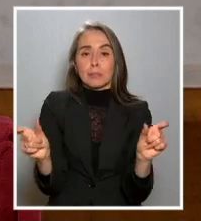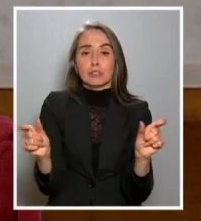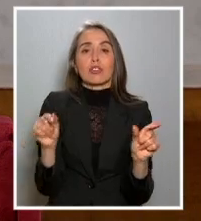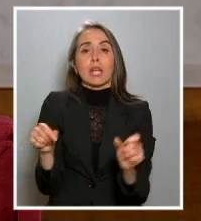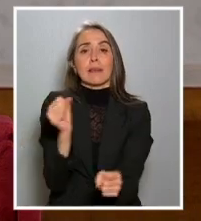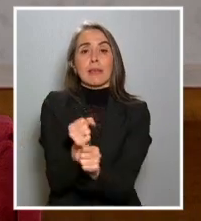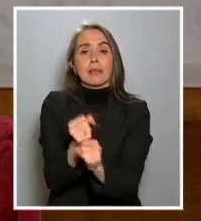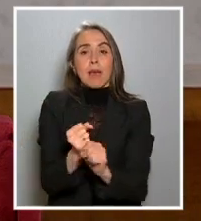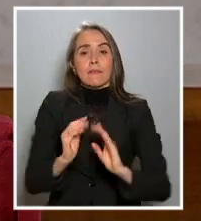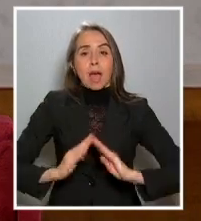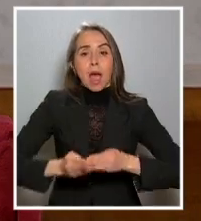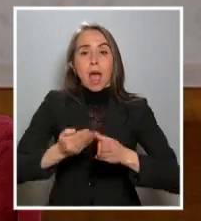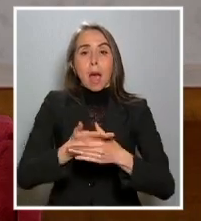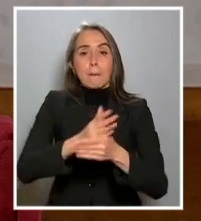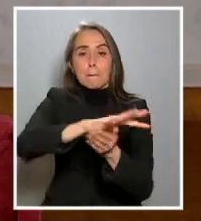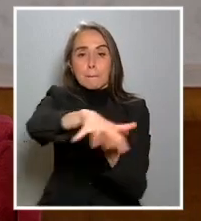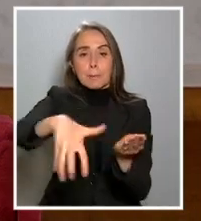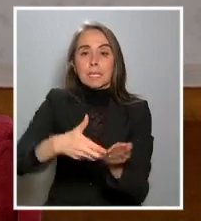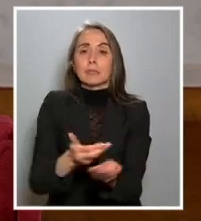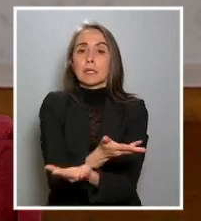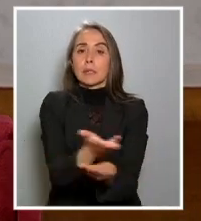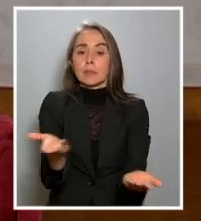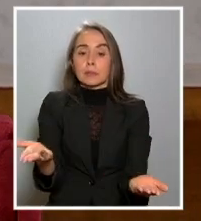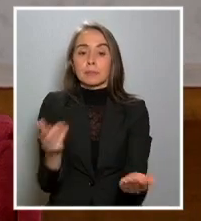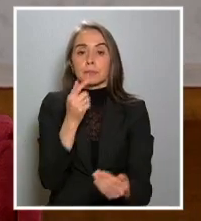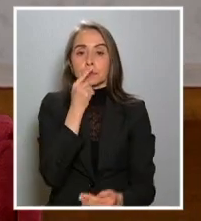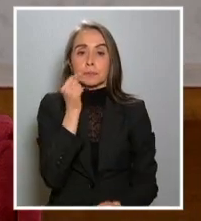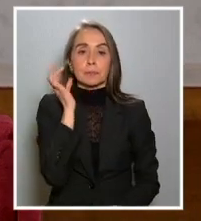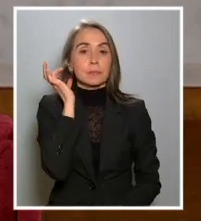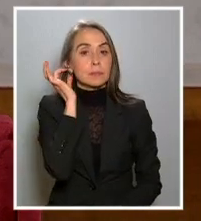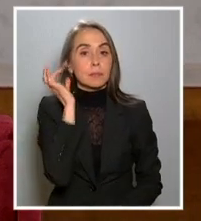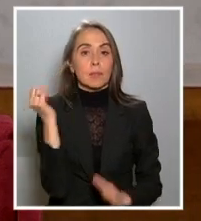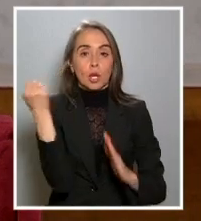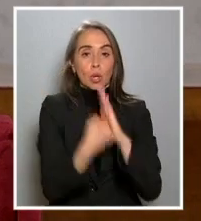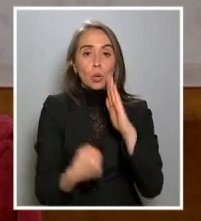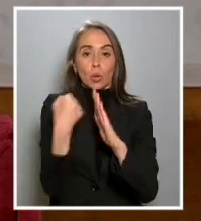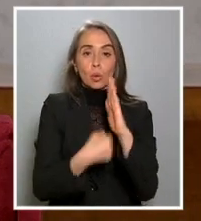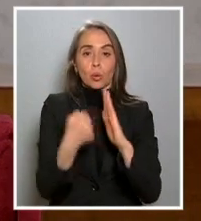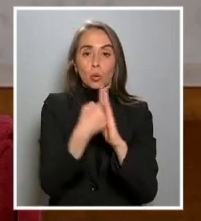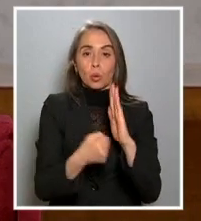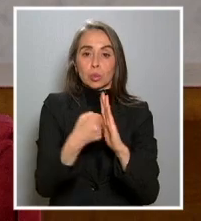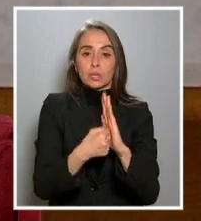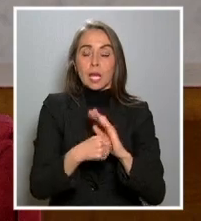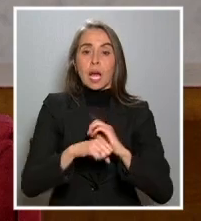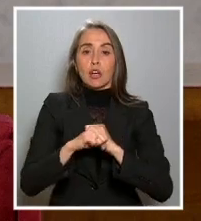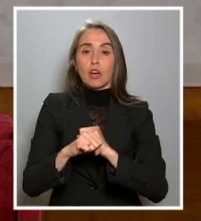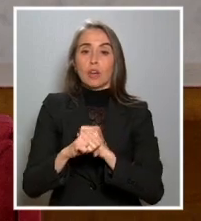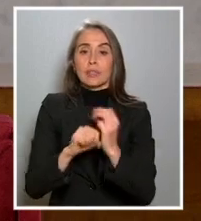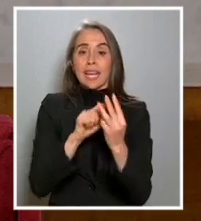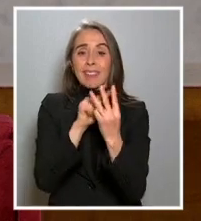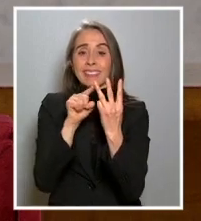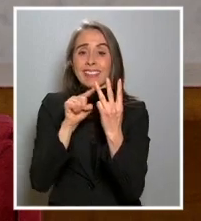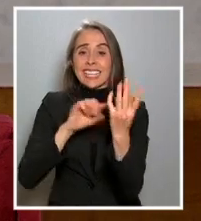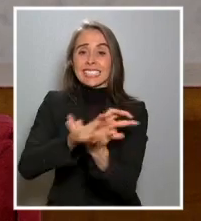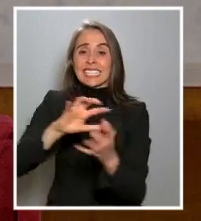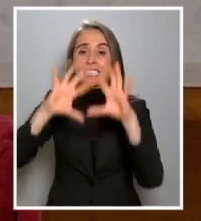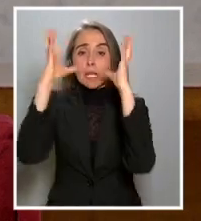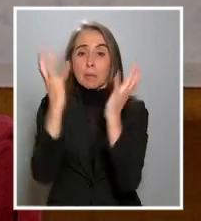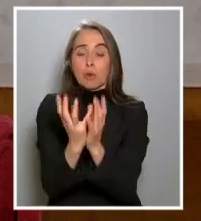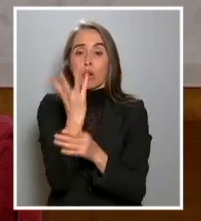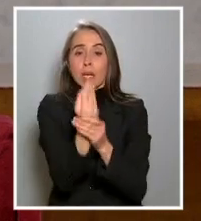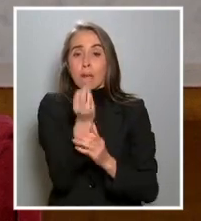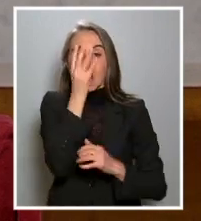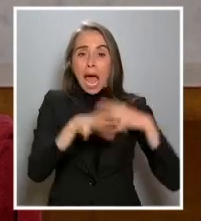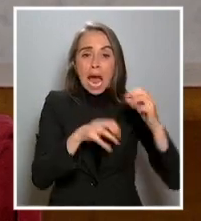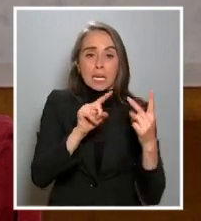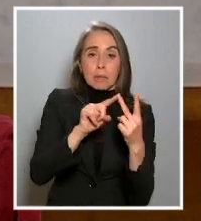rubro. Estimados y estimadas, luchar contra la triple crisis planetaria de pérdida de